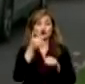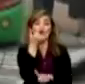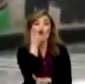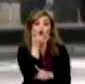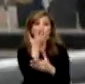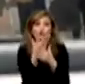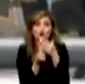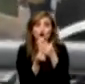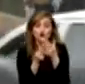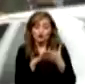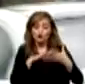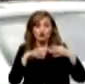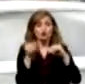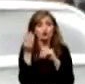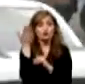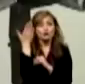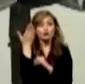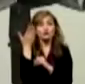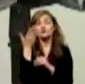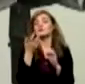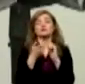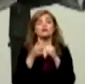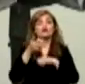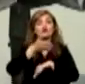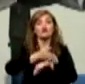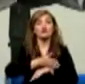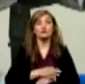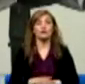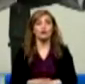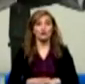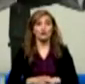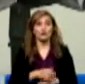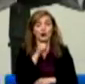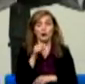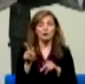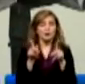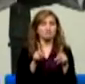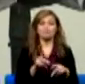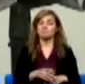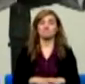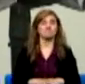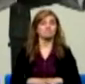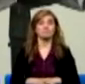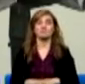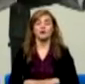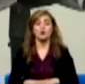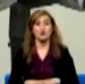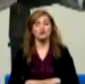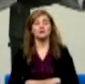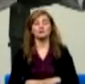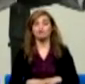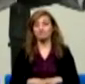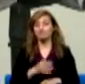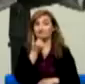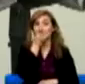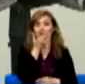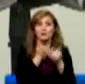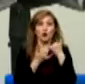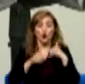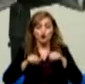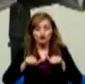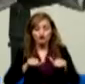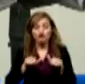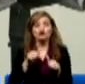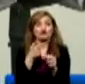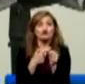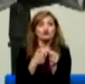la gestión que tuvo el alcalde saliente. No creo que falte por planificación, pero sí hay muchos errores de gestión.